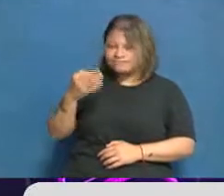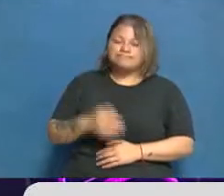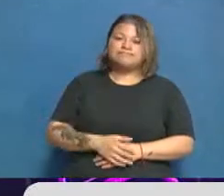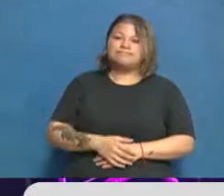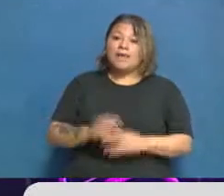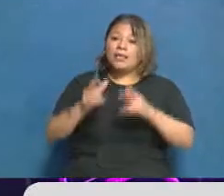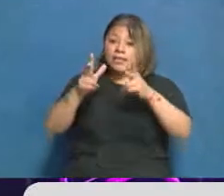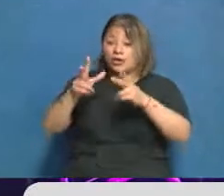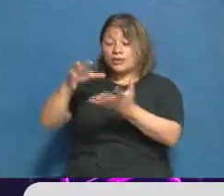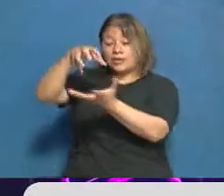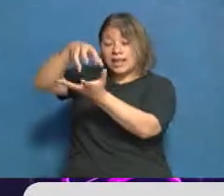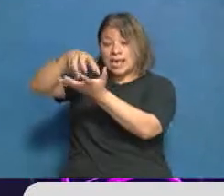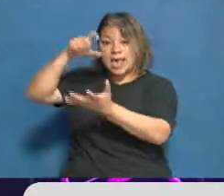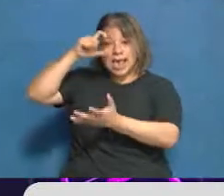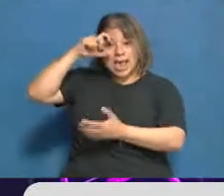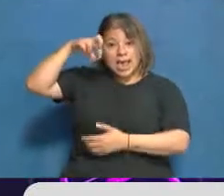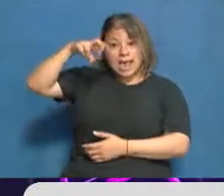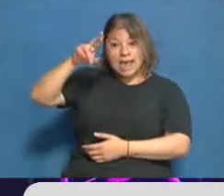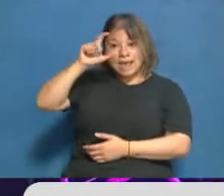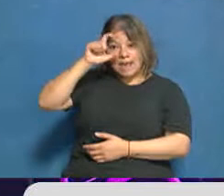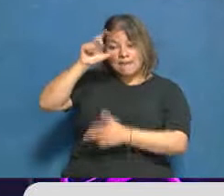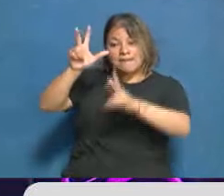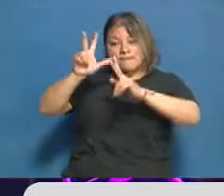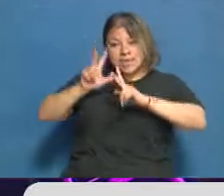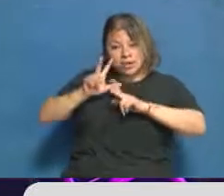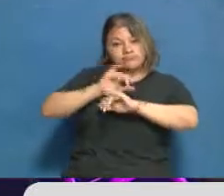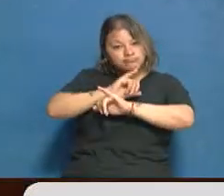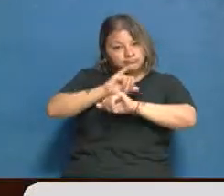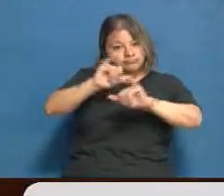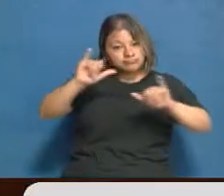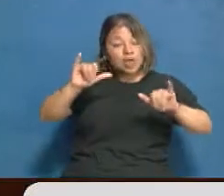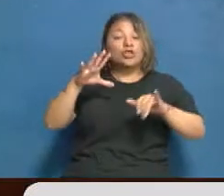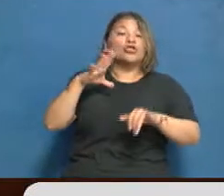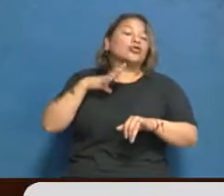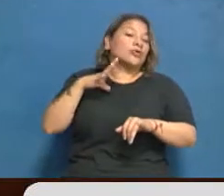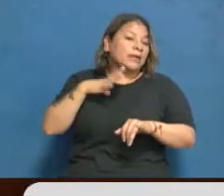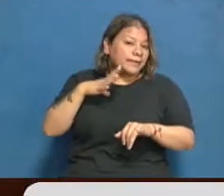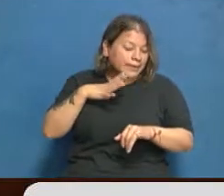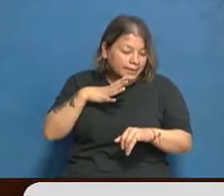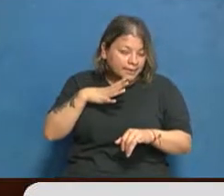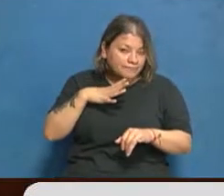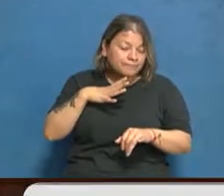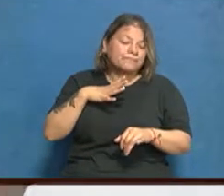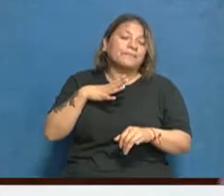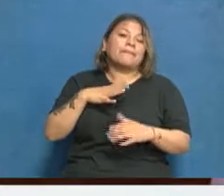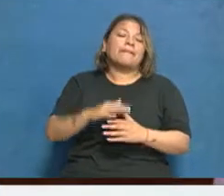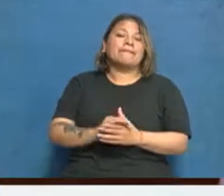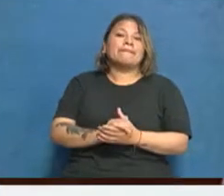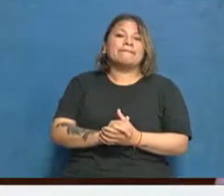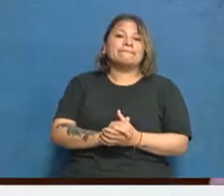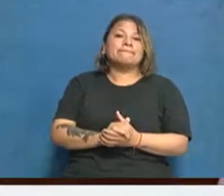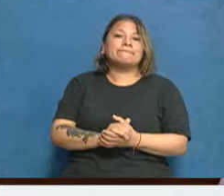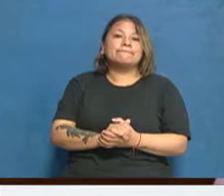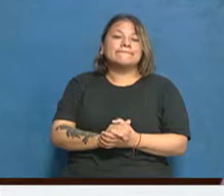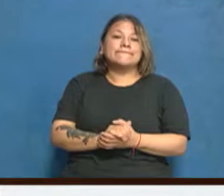desde el EPRE me apuntan y que piden que recalquemos, es que sigue abierto la posibilidad de